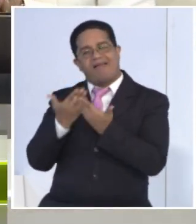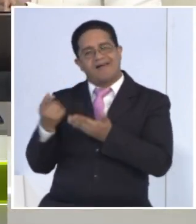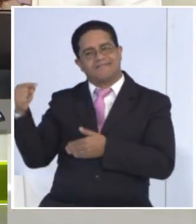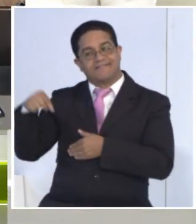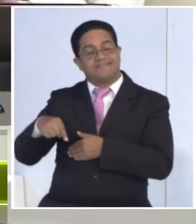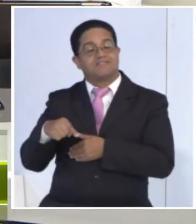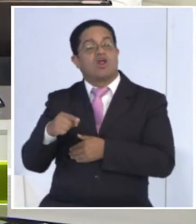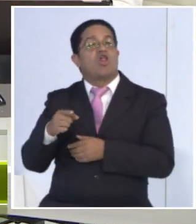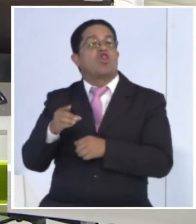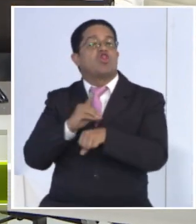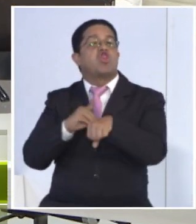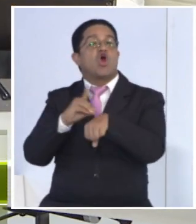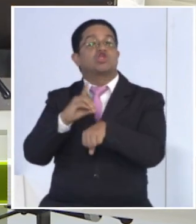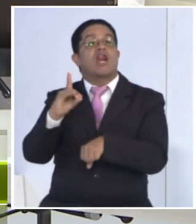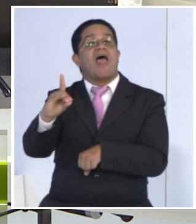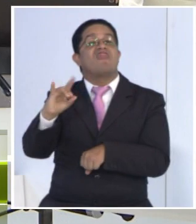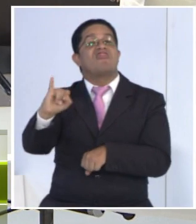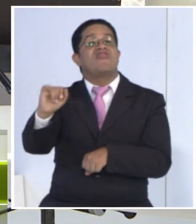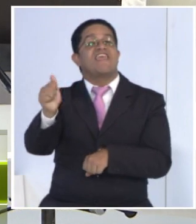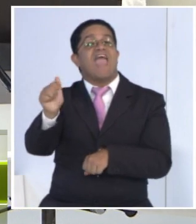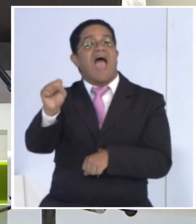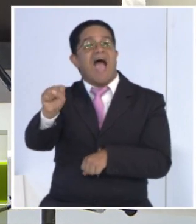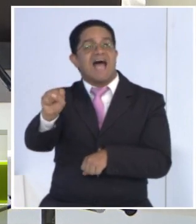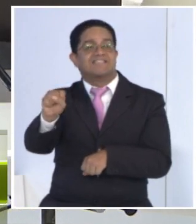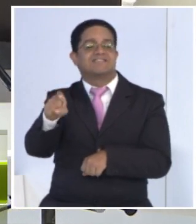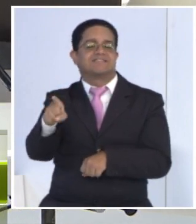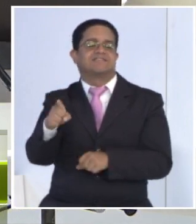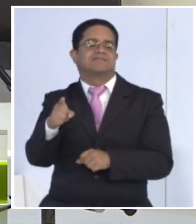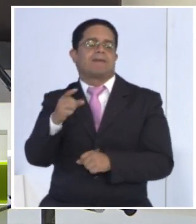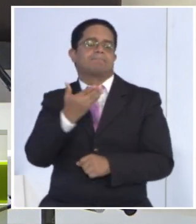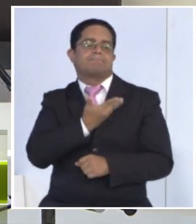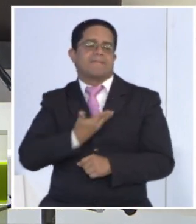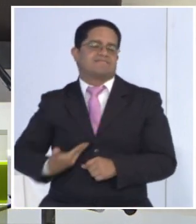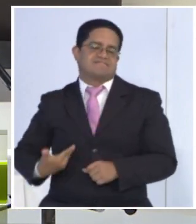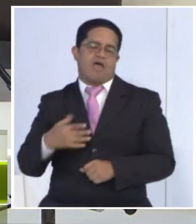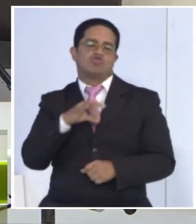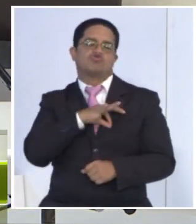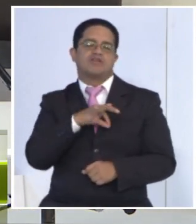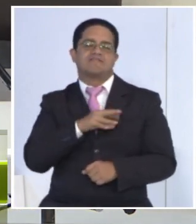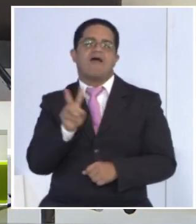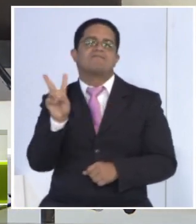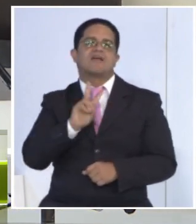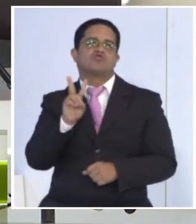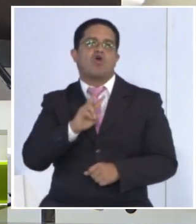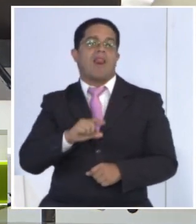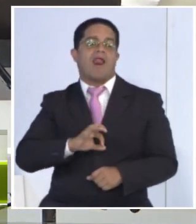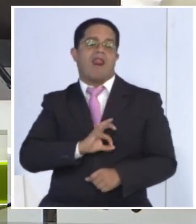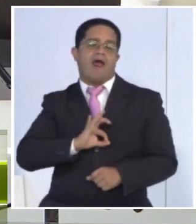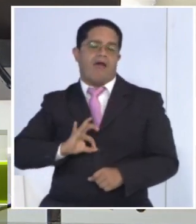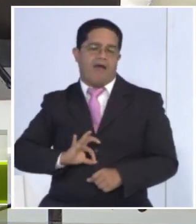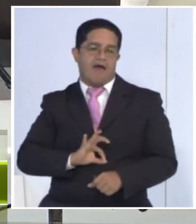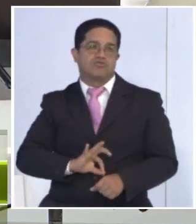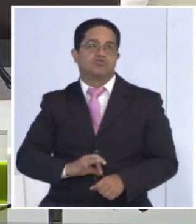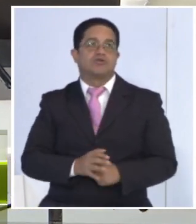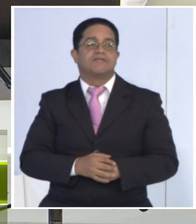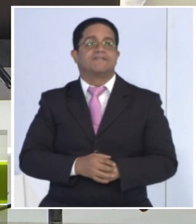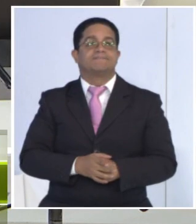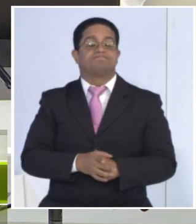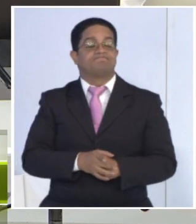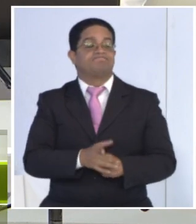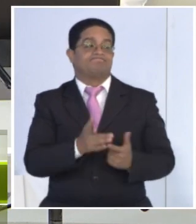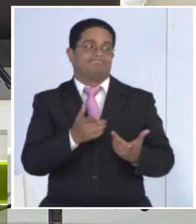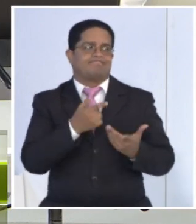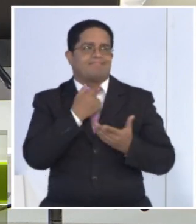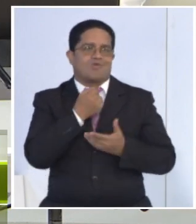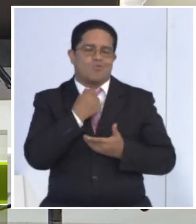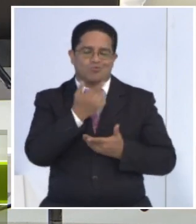doctora Carla Díaz es la presidenta de la Sociedad Venezolana de Gastroenterología. Un gusto recibirla. Bienvenida. Encantada, Daniela. Un cordial saludo